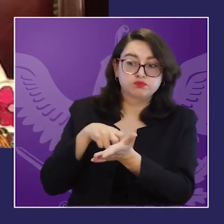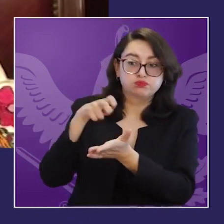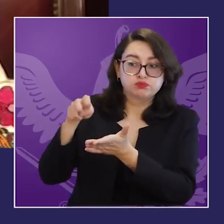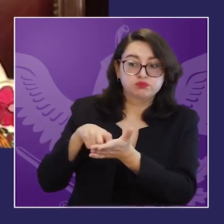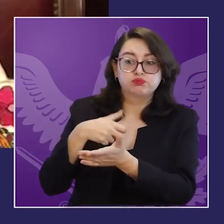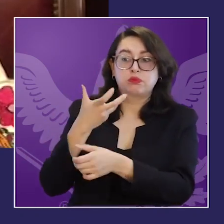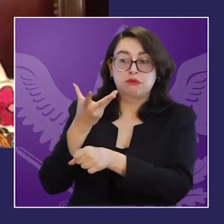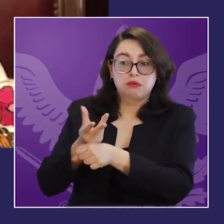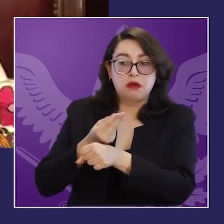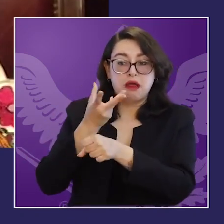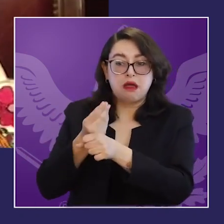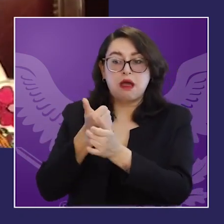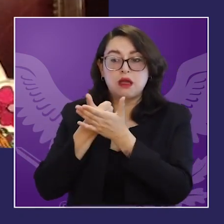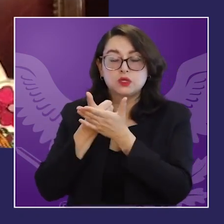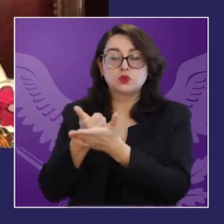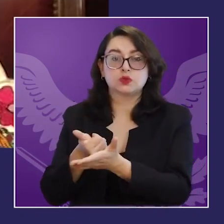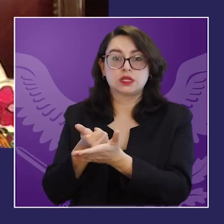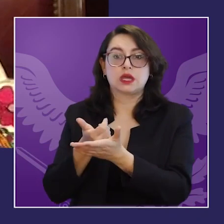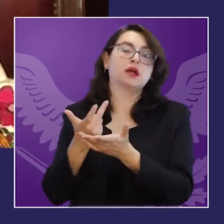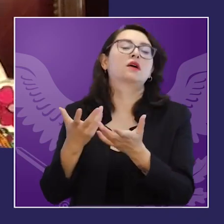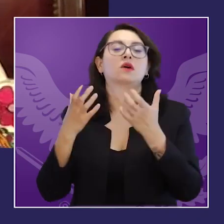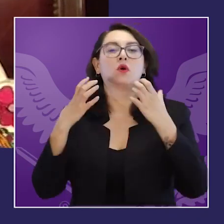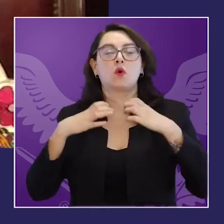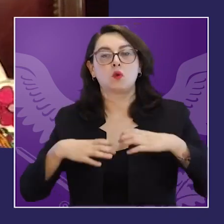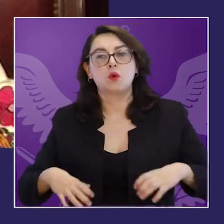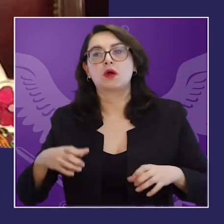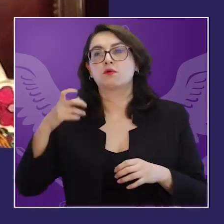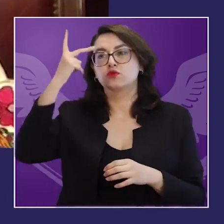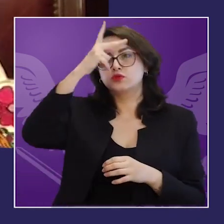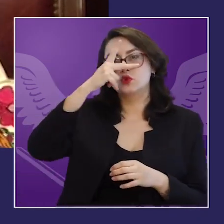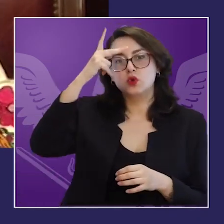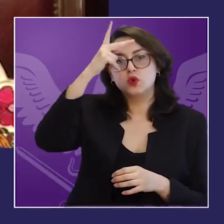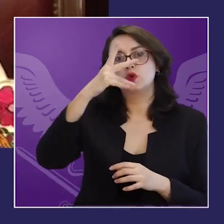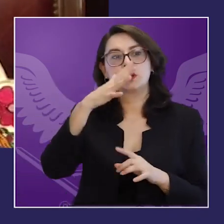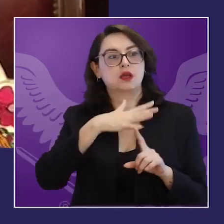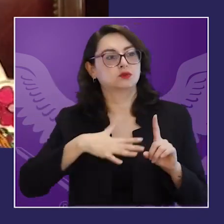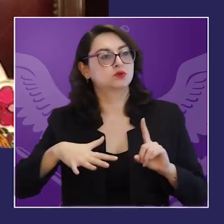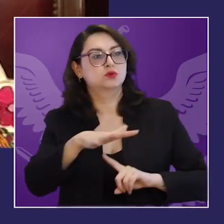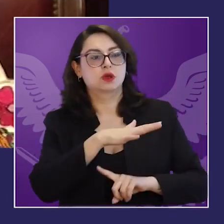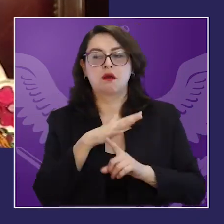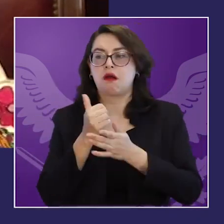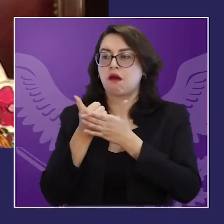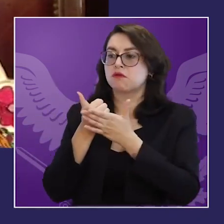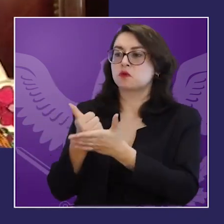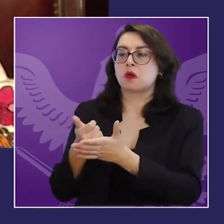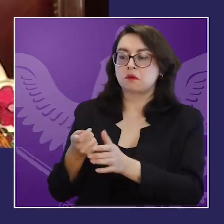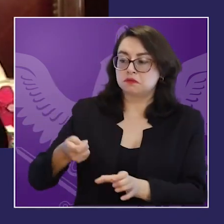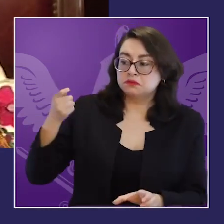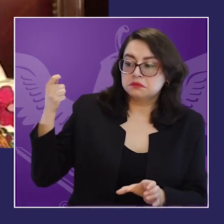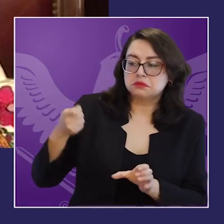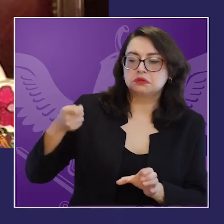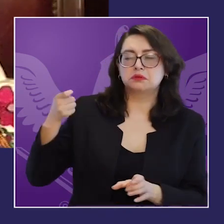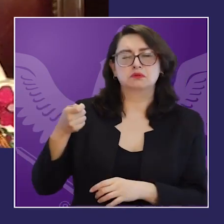las violencias en las mujeres, que podría ser secuencia física, psicológica o social, hay pocas sentencias